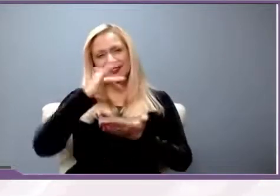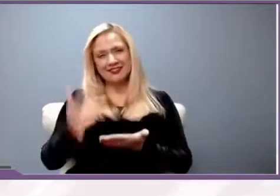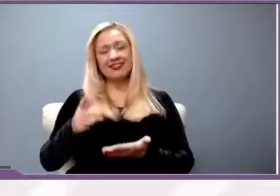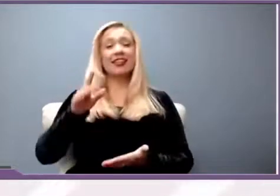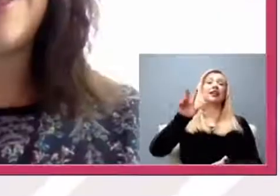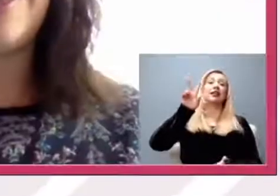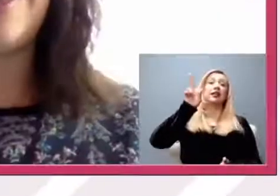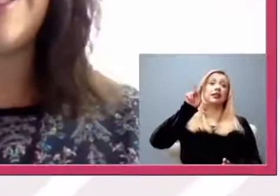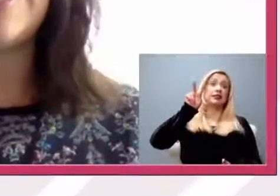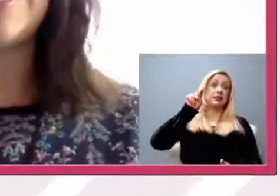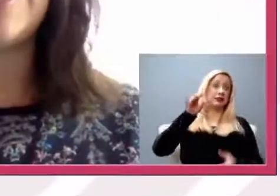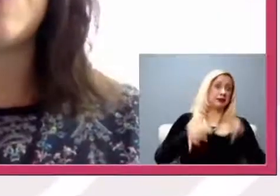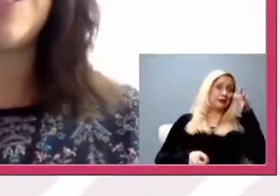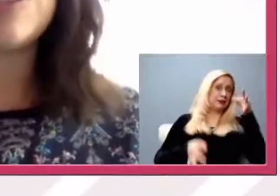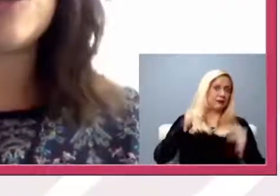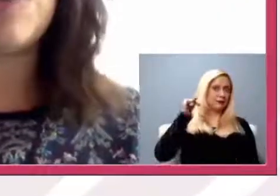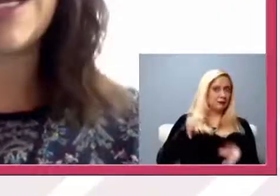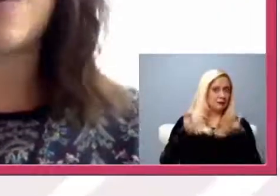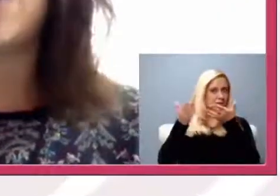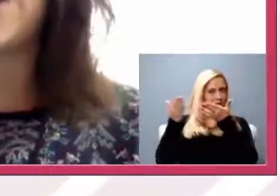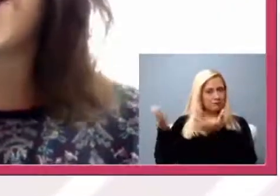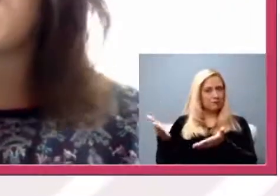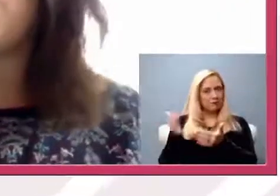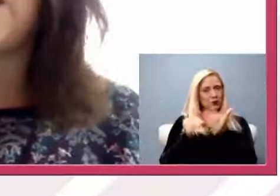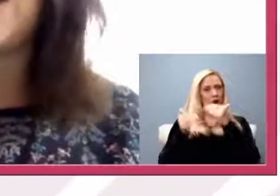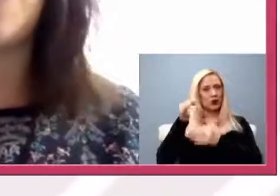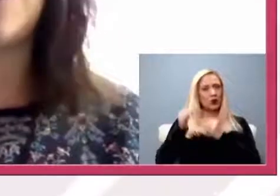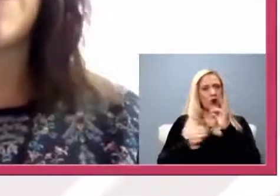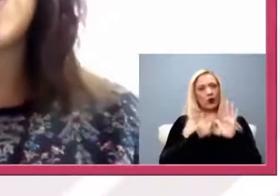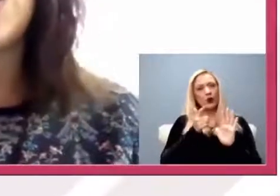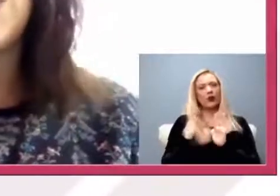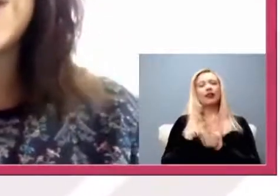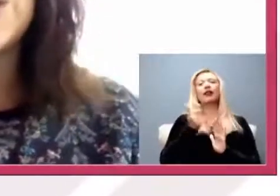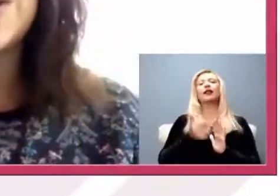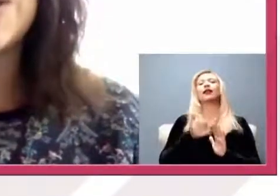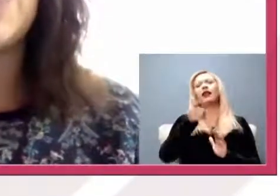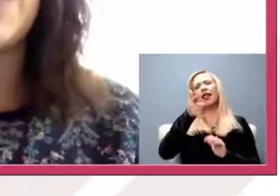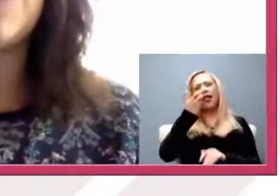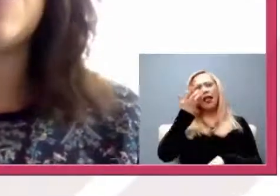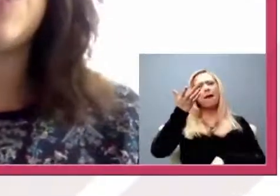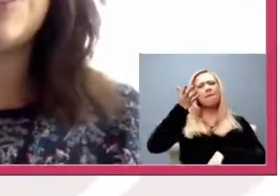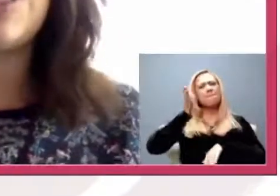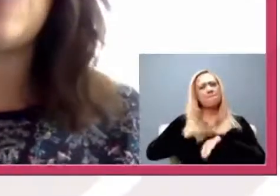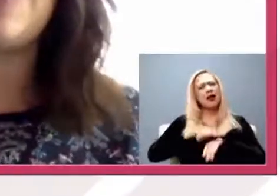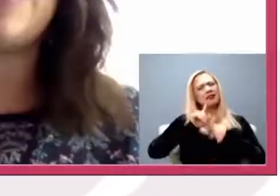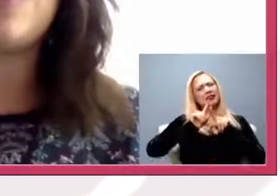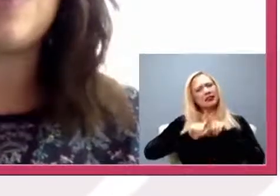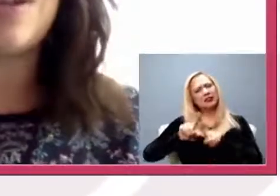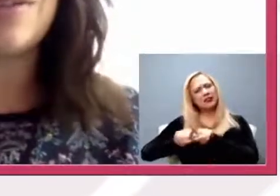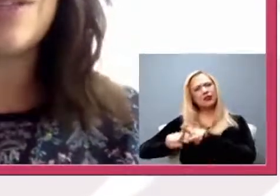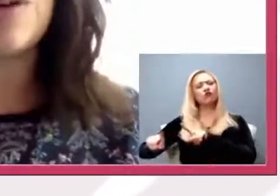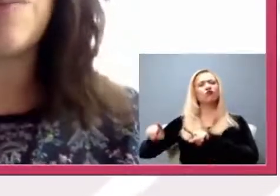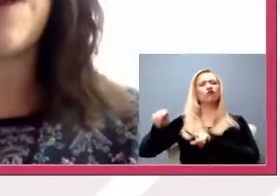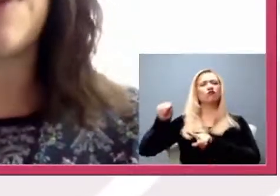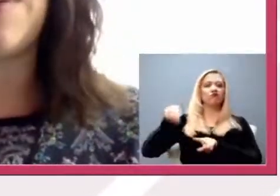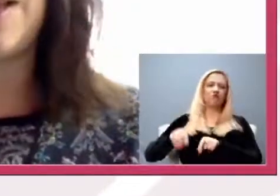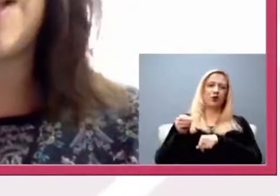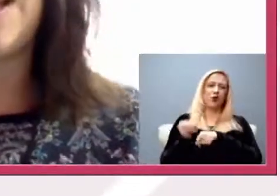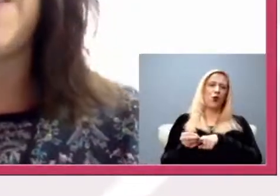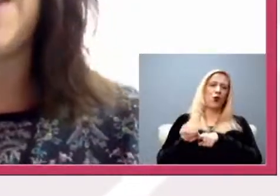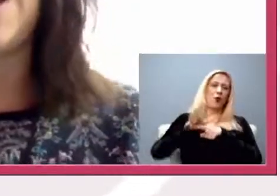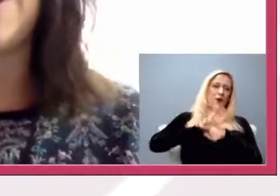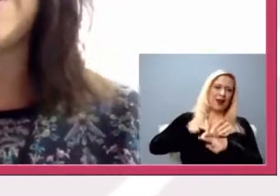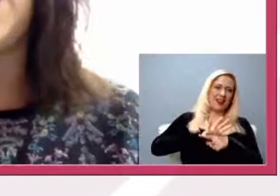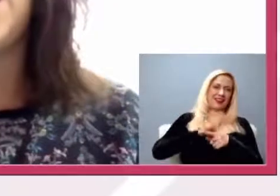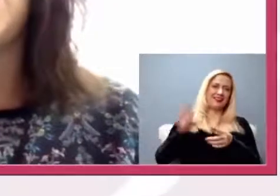Suprema Corte y hacerles la invitación para que nos sigan acompañando en Espacio Diverso, este espacio de colaboración con el Consejo para Prevenir